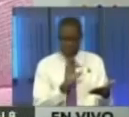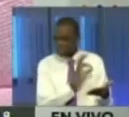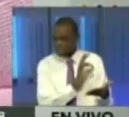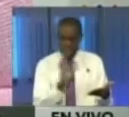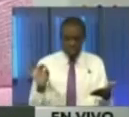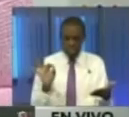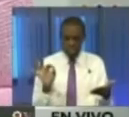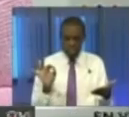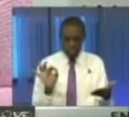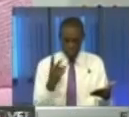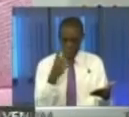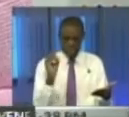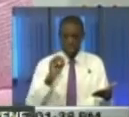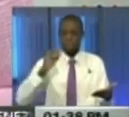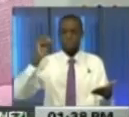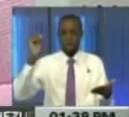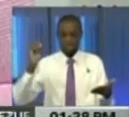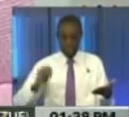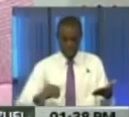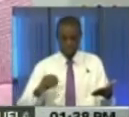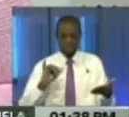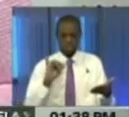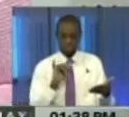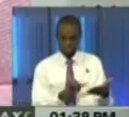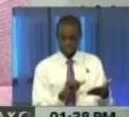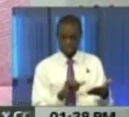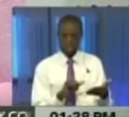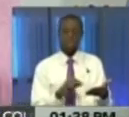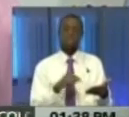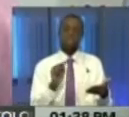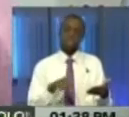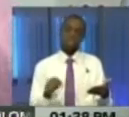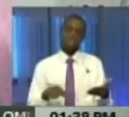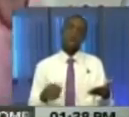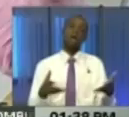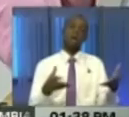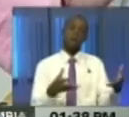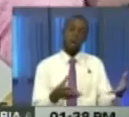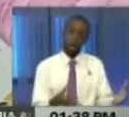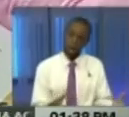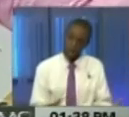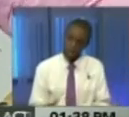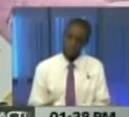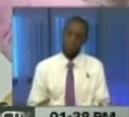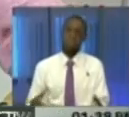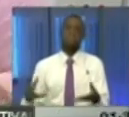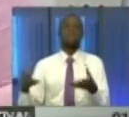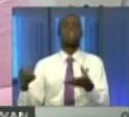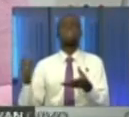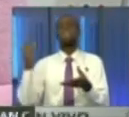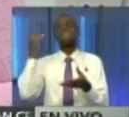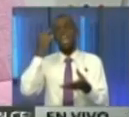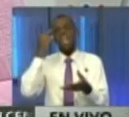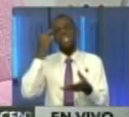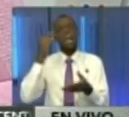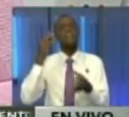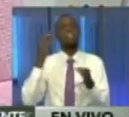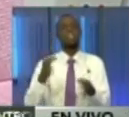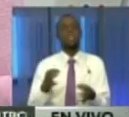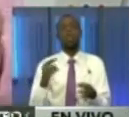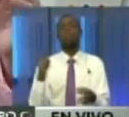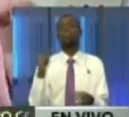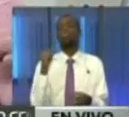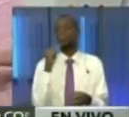probablemente la recolección del 20% de la firma se llevaría a cabo hacia finales de